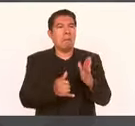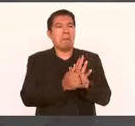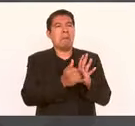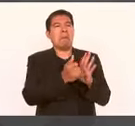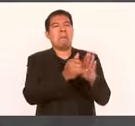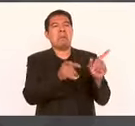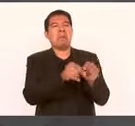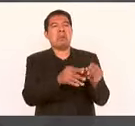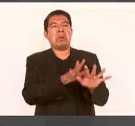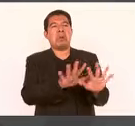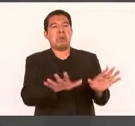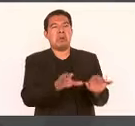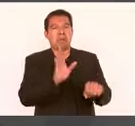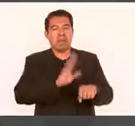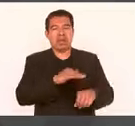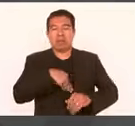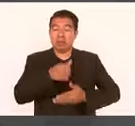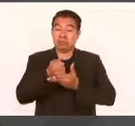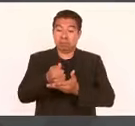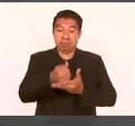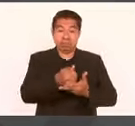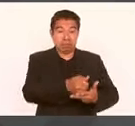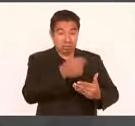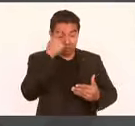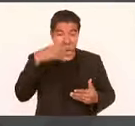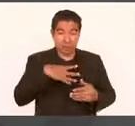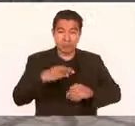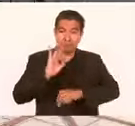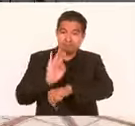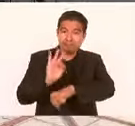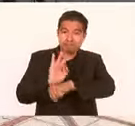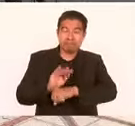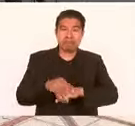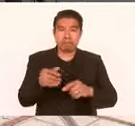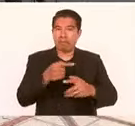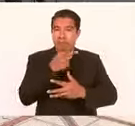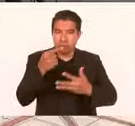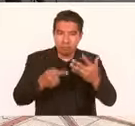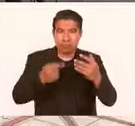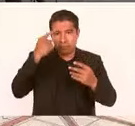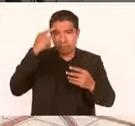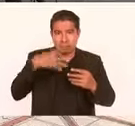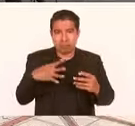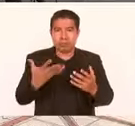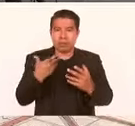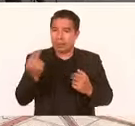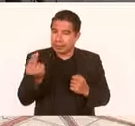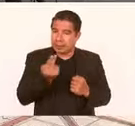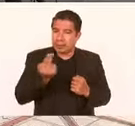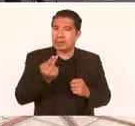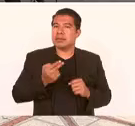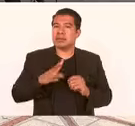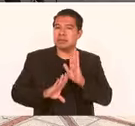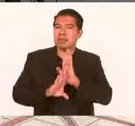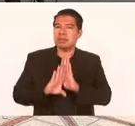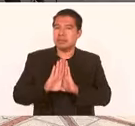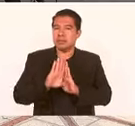sino de ayudar a quienes requieren de la protección del Estado a recuperar y en mejores